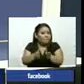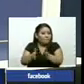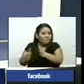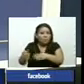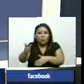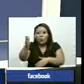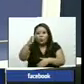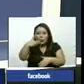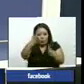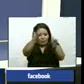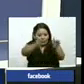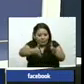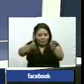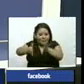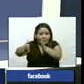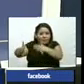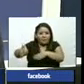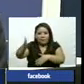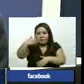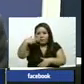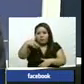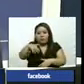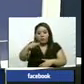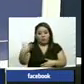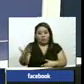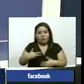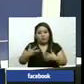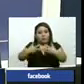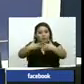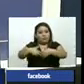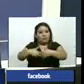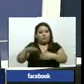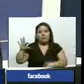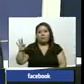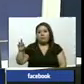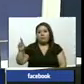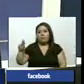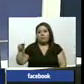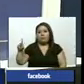de los desechos sólidos, ¿no? Como FUNDE estamos